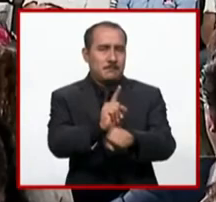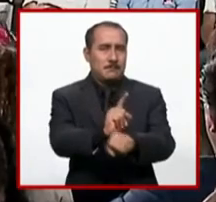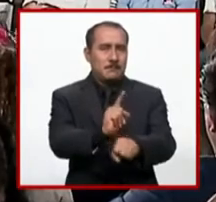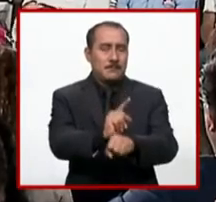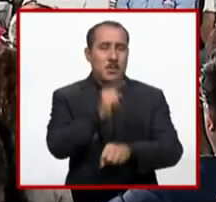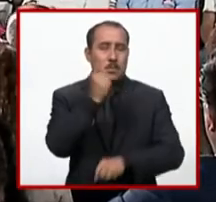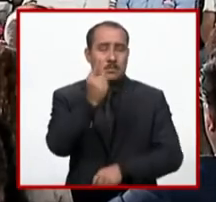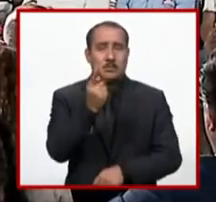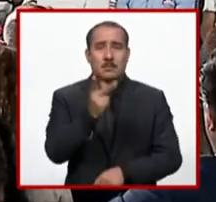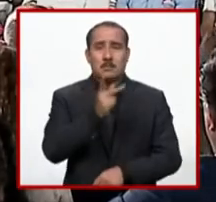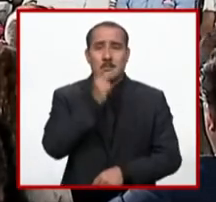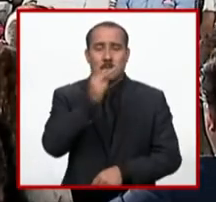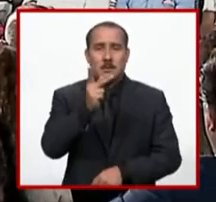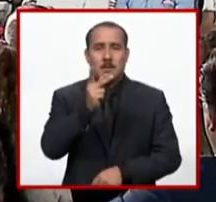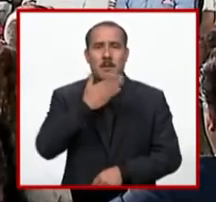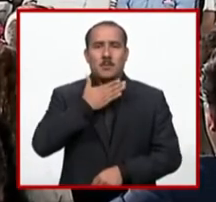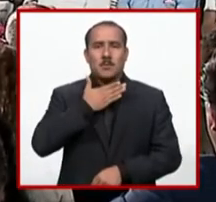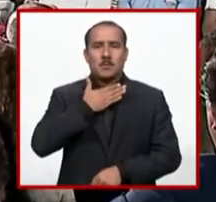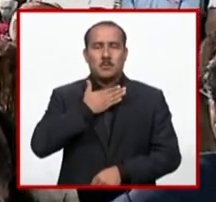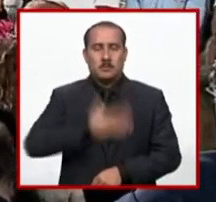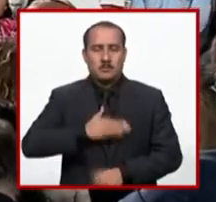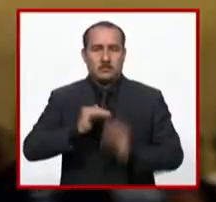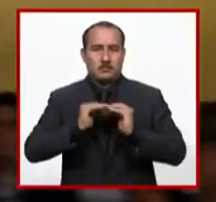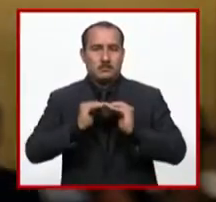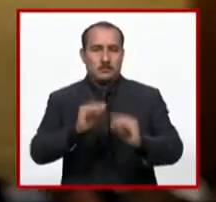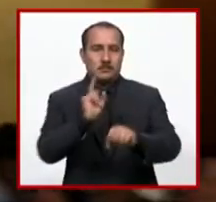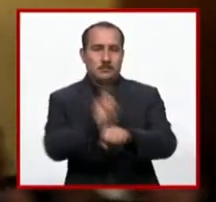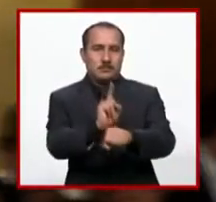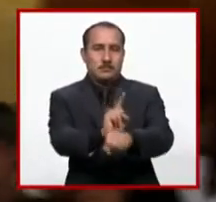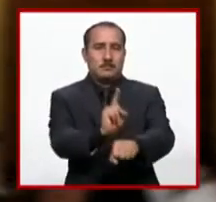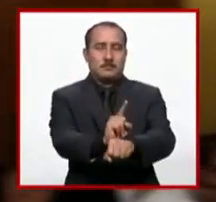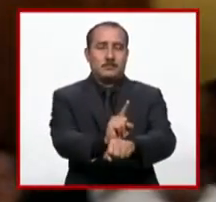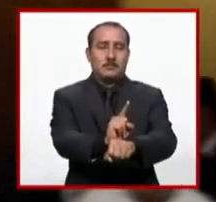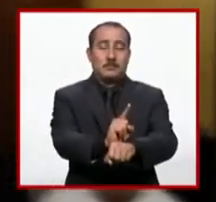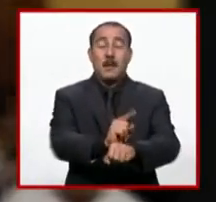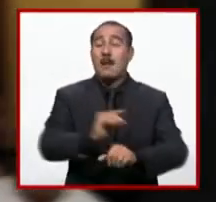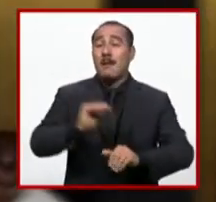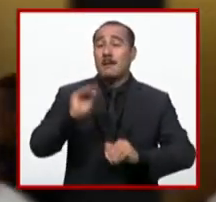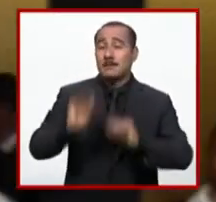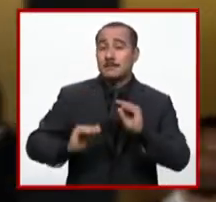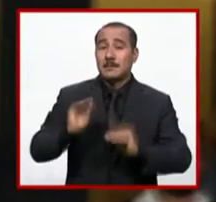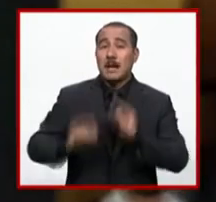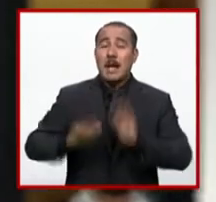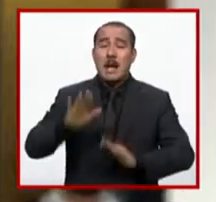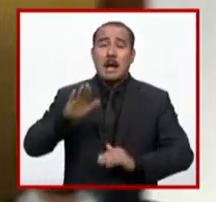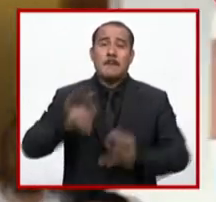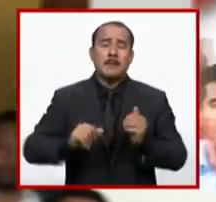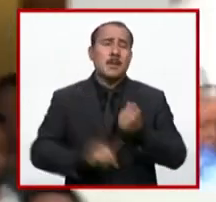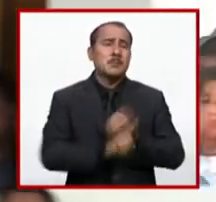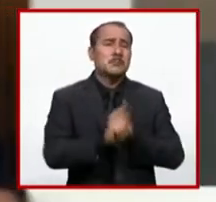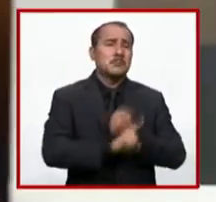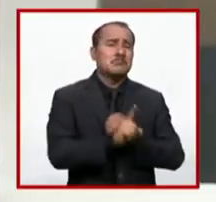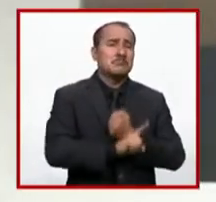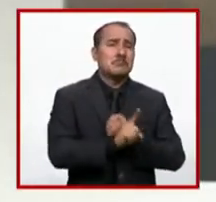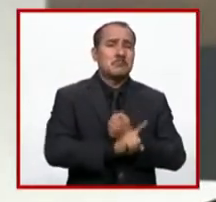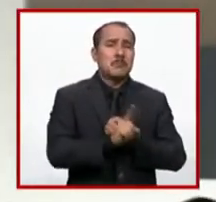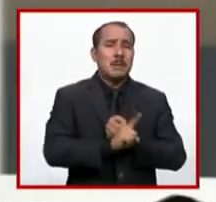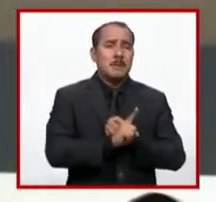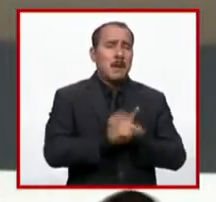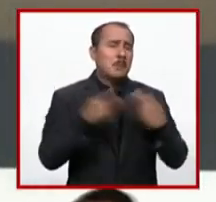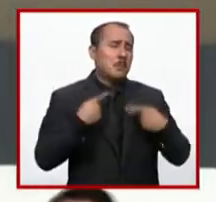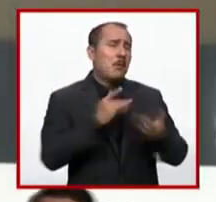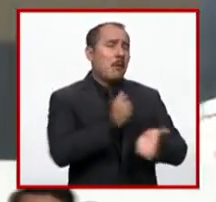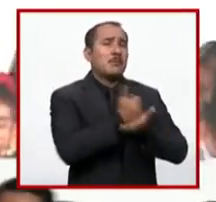una palabra, justicia cotidiana. Muchas veces podemos solucionarle los problemas a nuestra